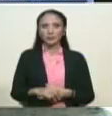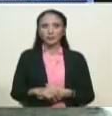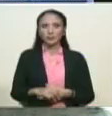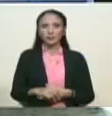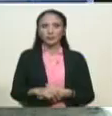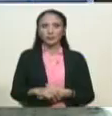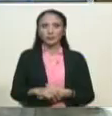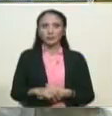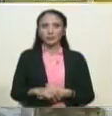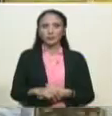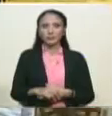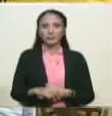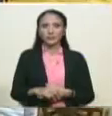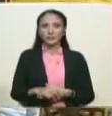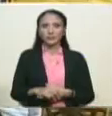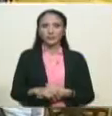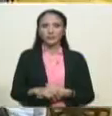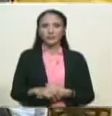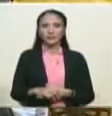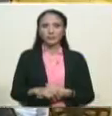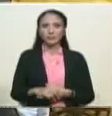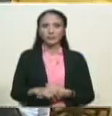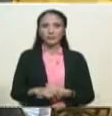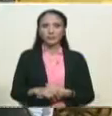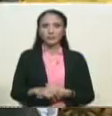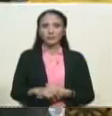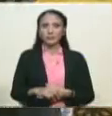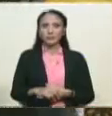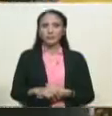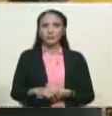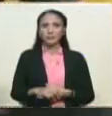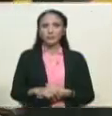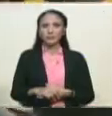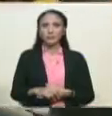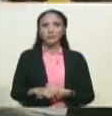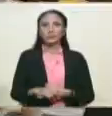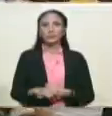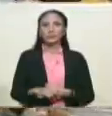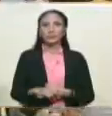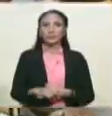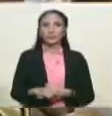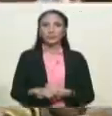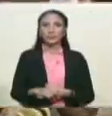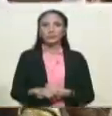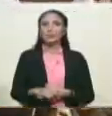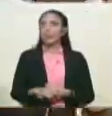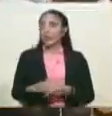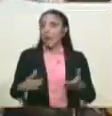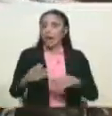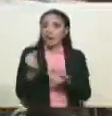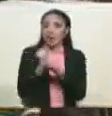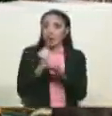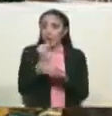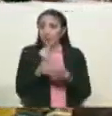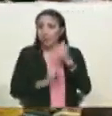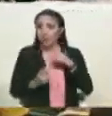En todos los campos de la vida, social, económica, política, hasta individual, hasta